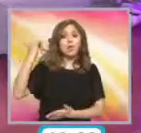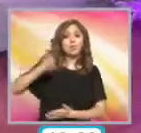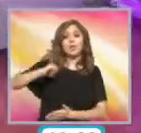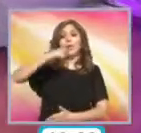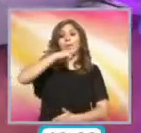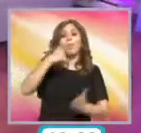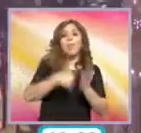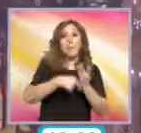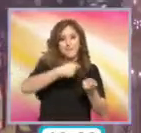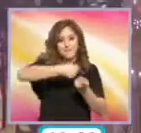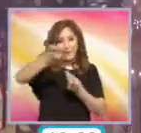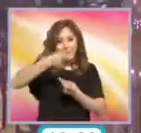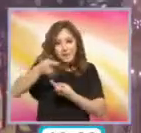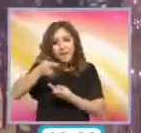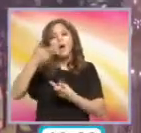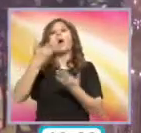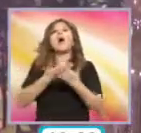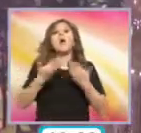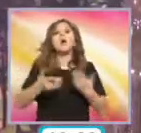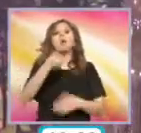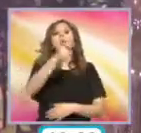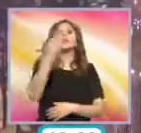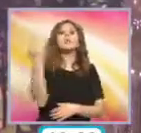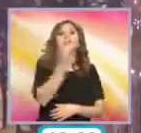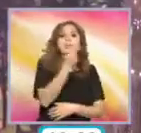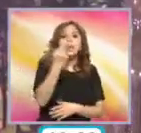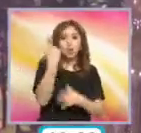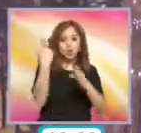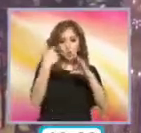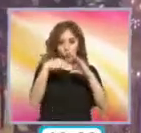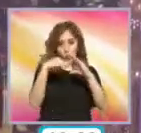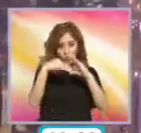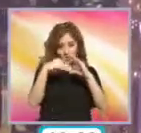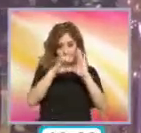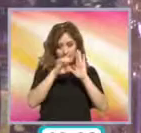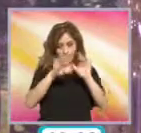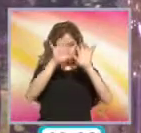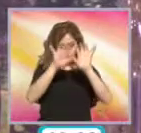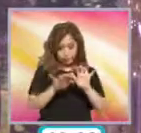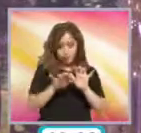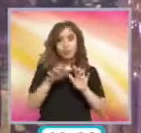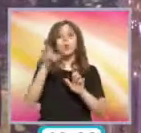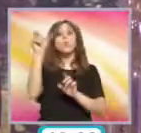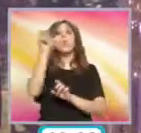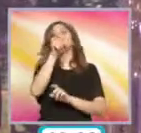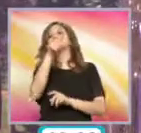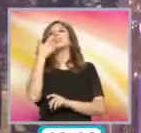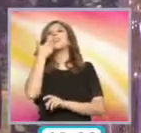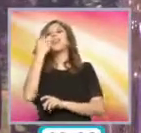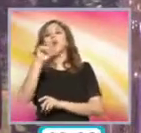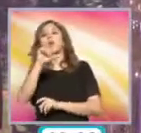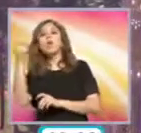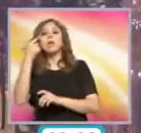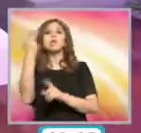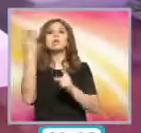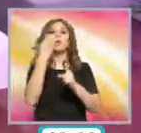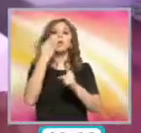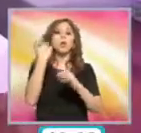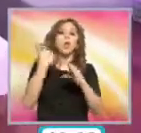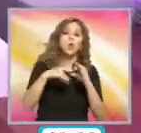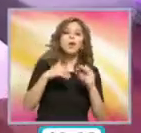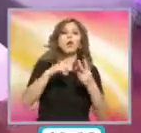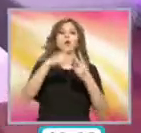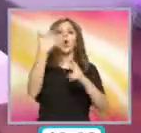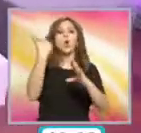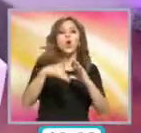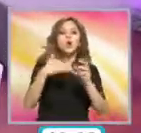el correo, requieres una cuenta de correo para registrar cualquier otro servicio, para darte de alta. Claro, para Hacienda, por ejemplo, para tu declarar, necesitas